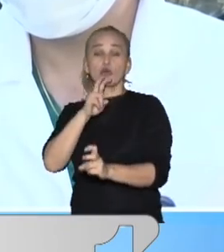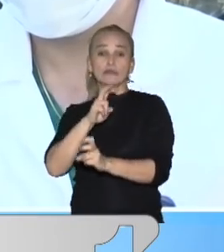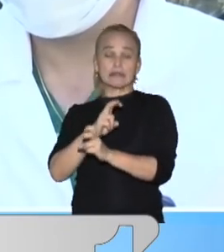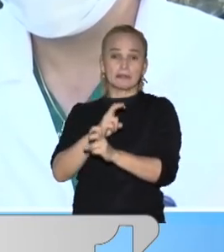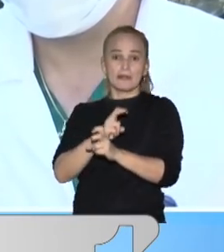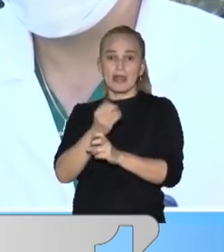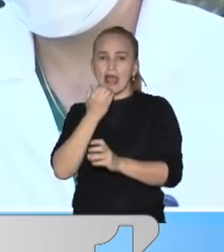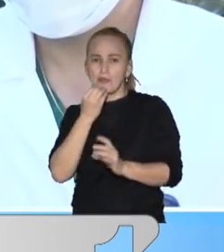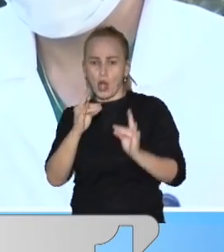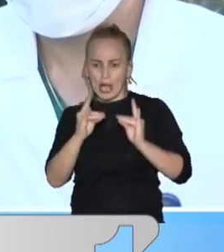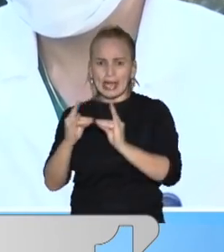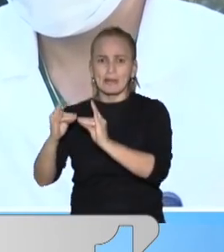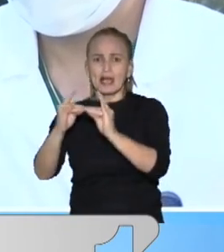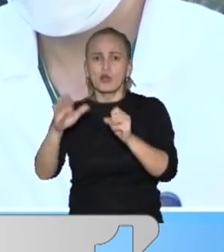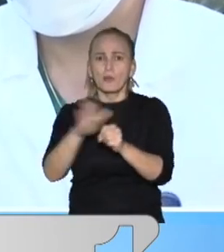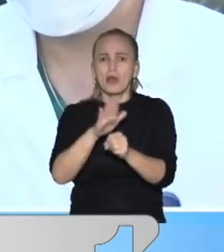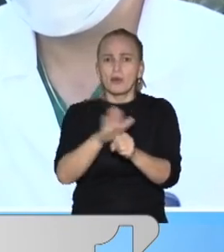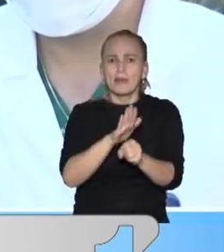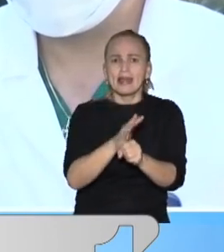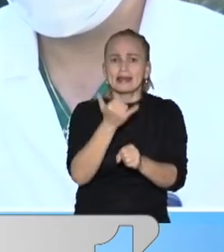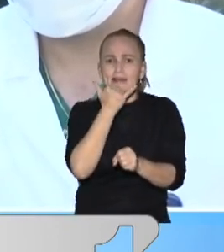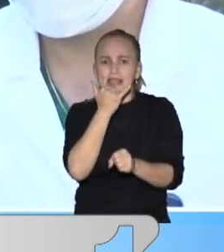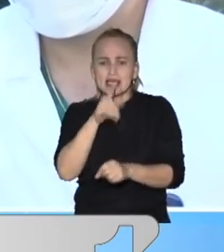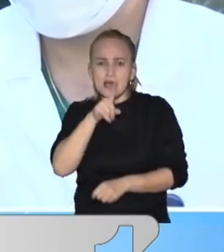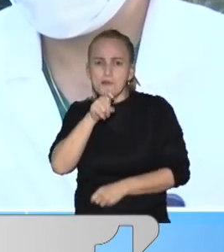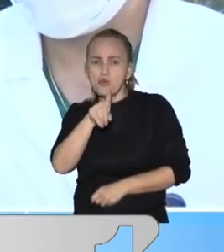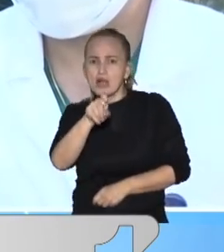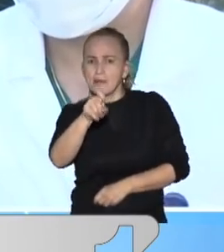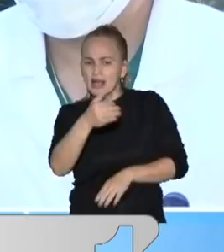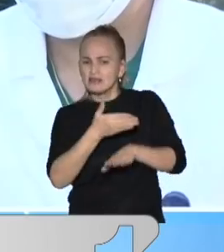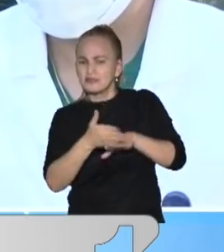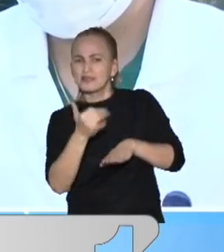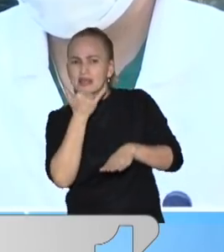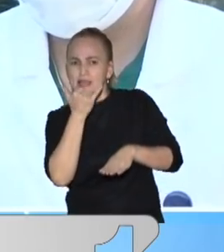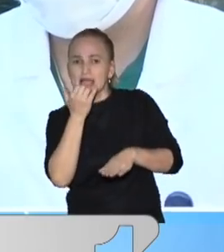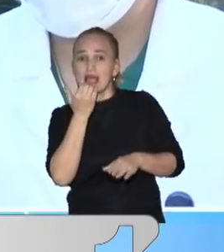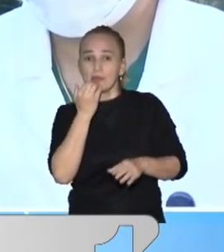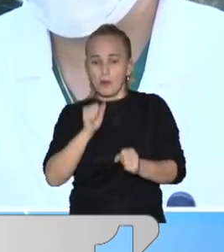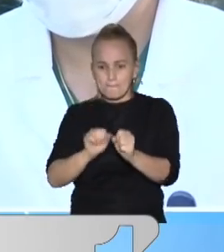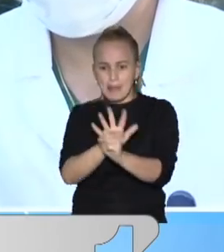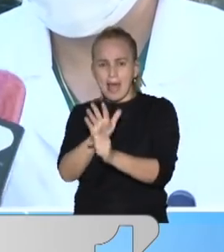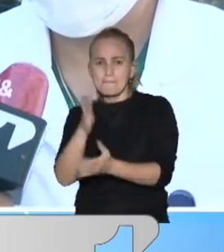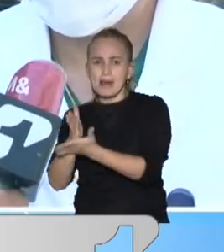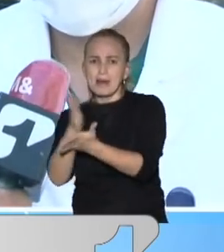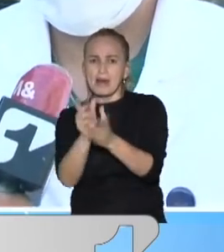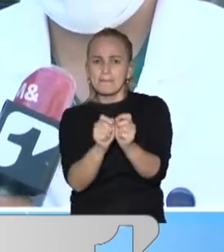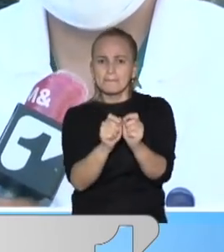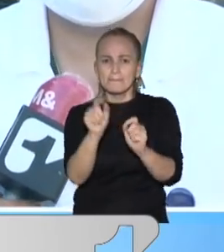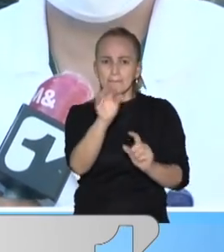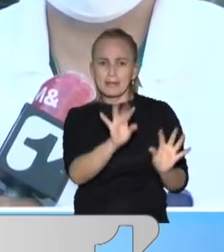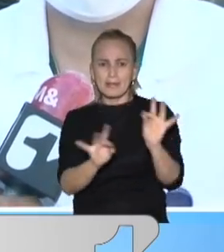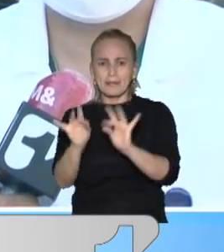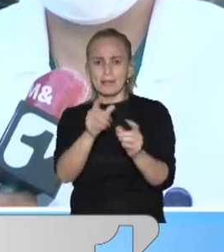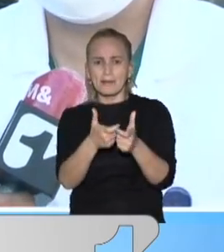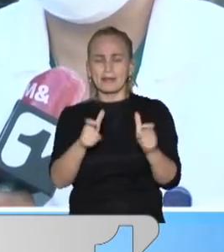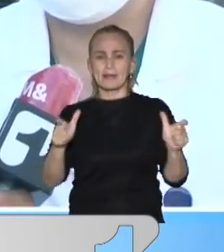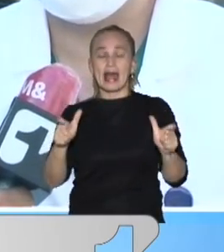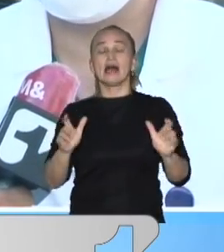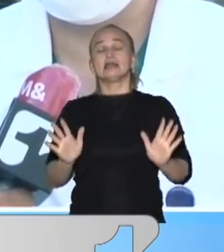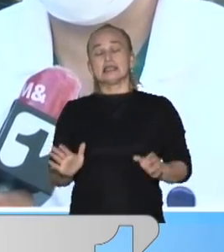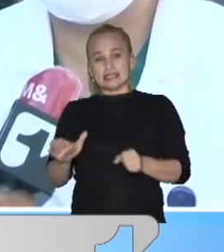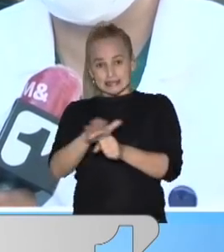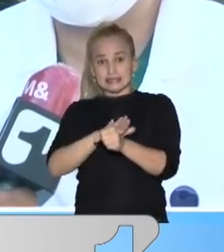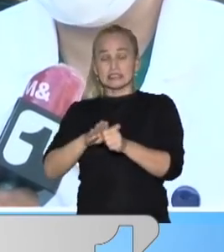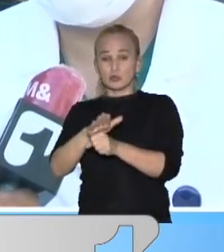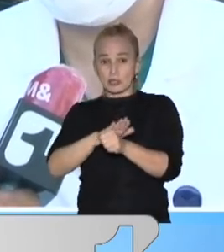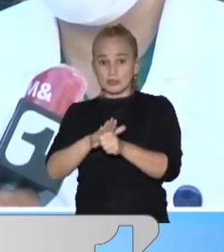situación sigue como va. ¿Qué le podría esperar a Bucaramanga si los casos siguen en aumento? La situación será que tendremos